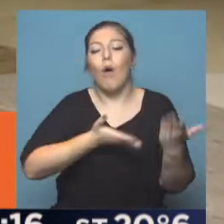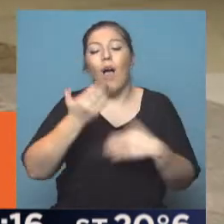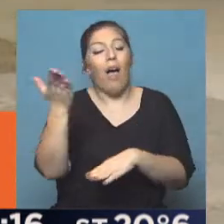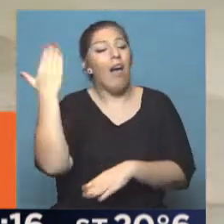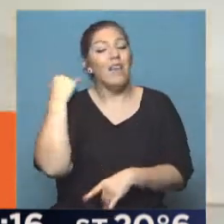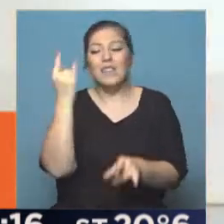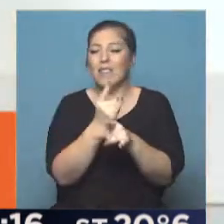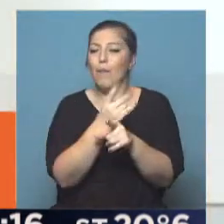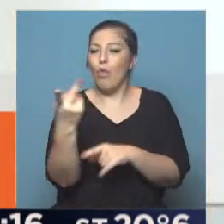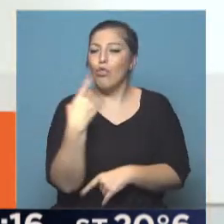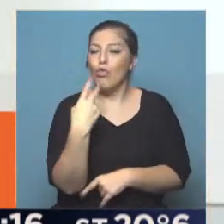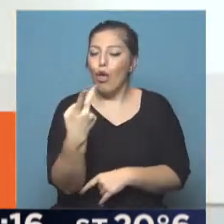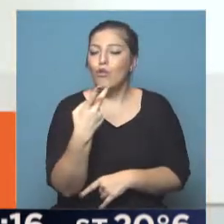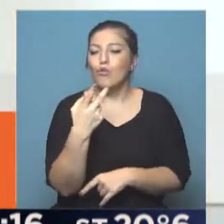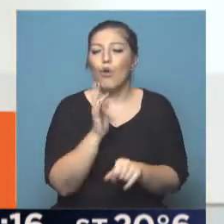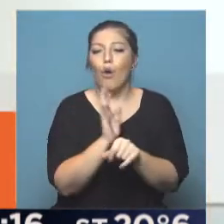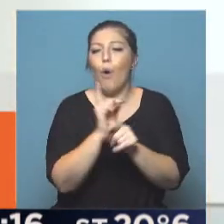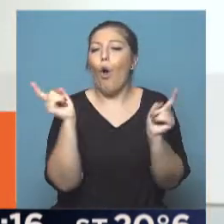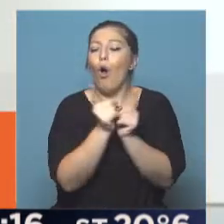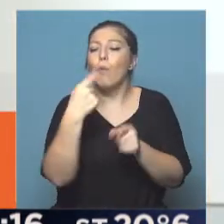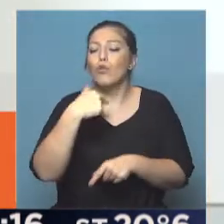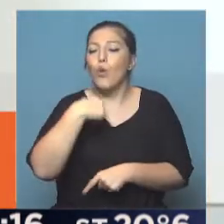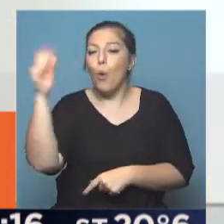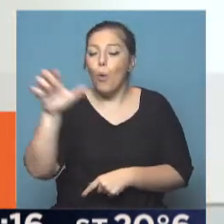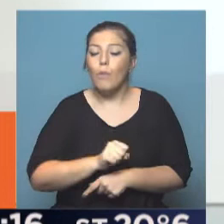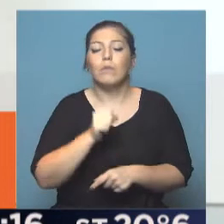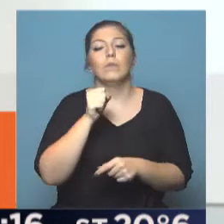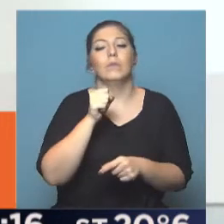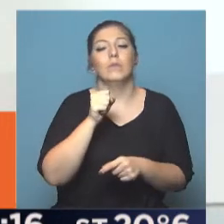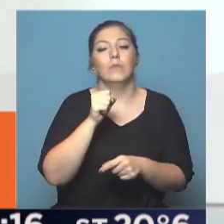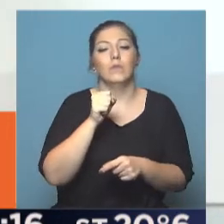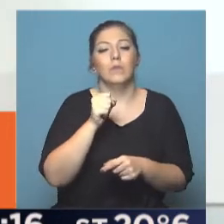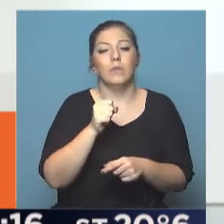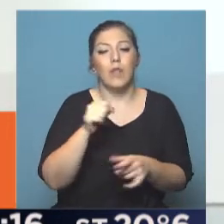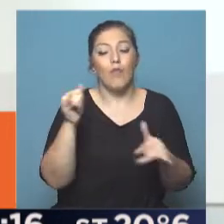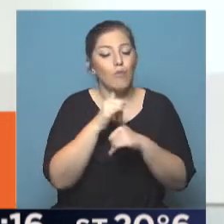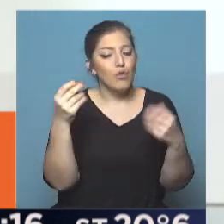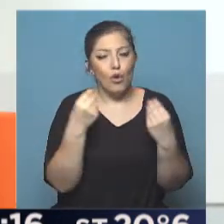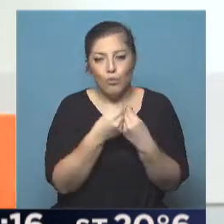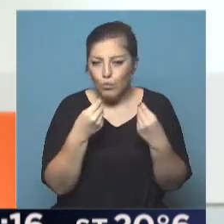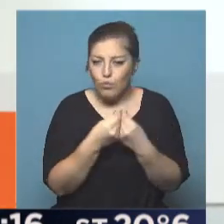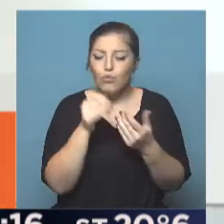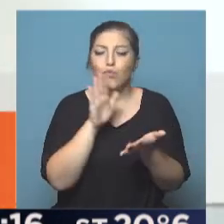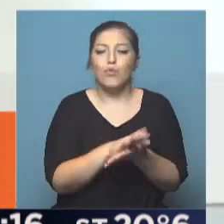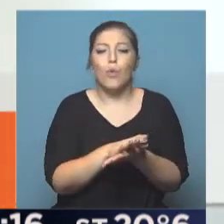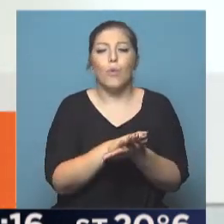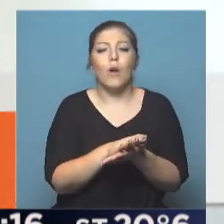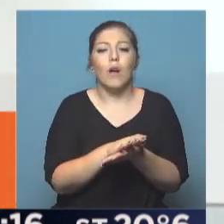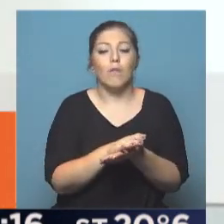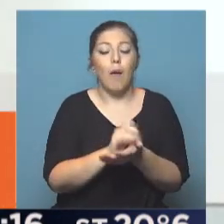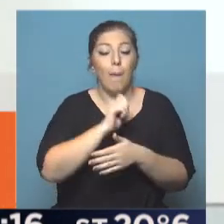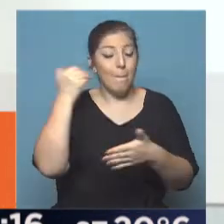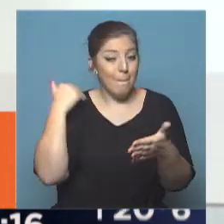siempre, los dos somos sintéticos. Pero yo me vine y le dejé un montón de información acerca de lo que hicimos estos